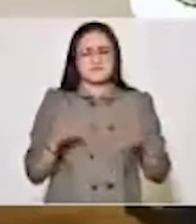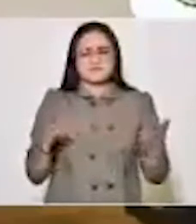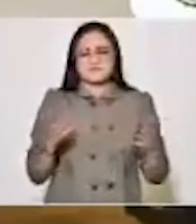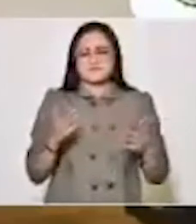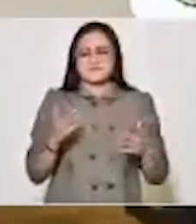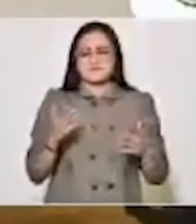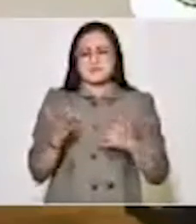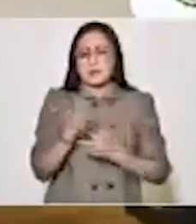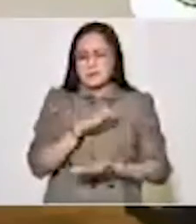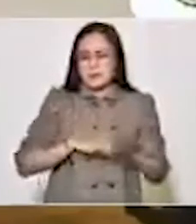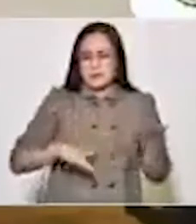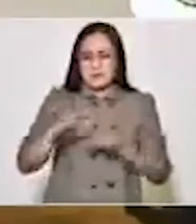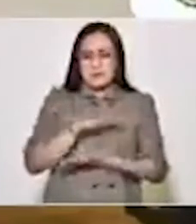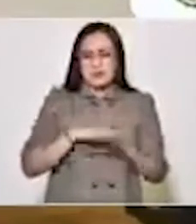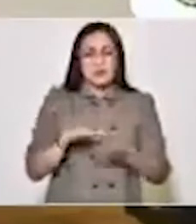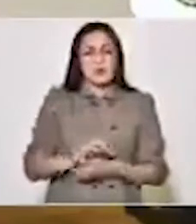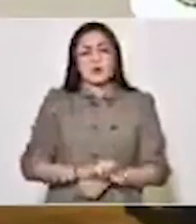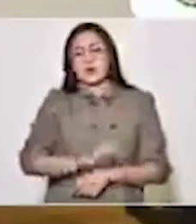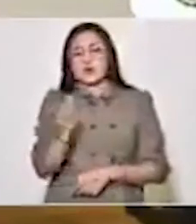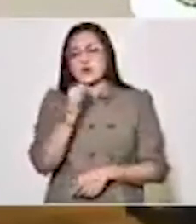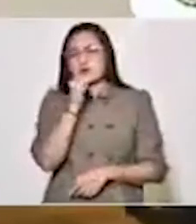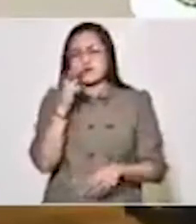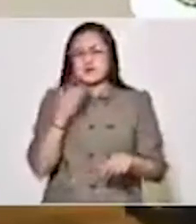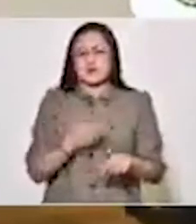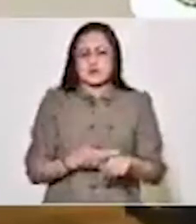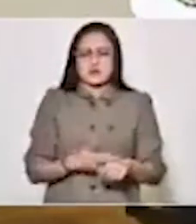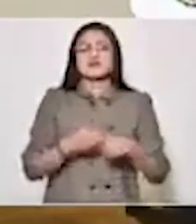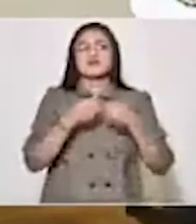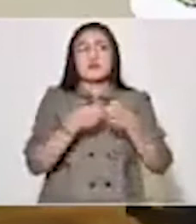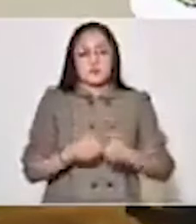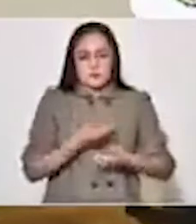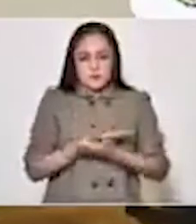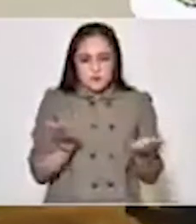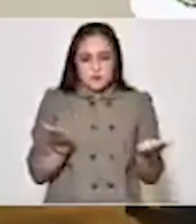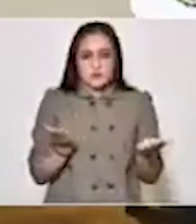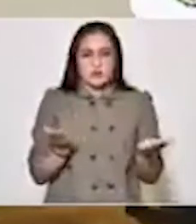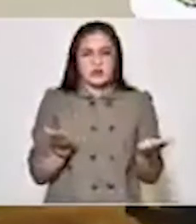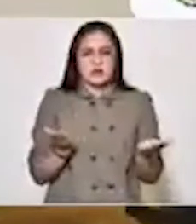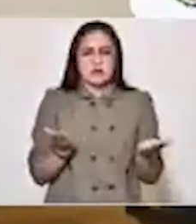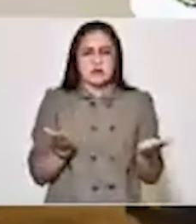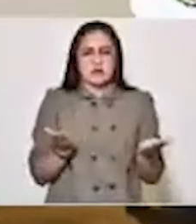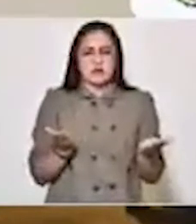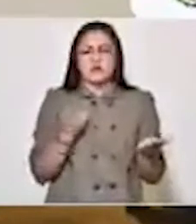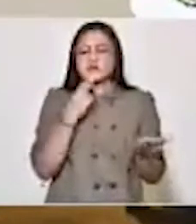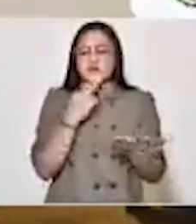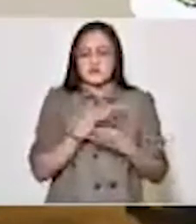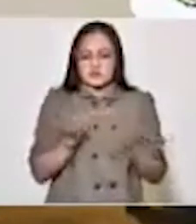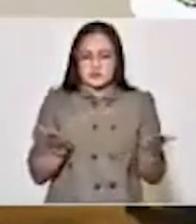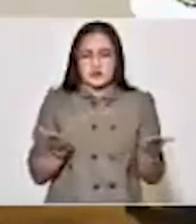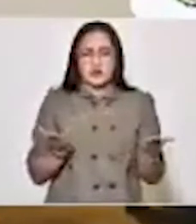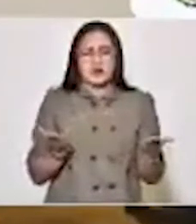medio ambiente, ¿qué otras secretarías? Seguridad pública, función